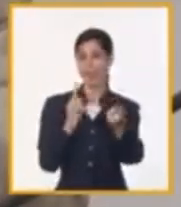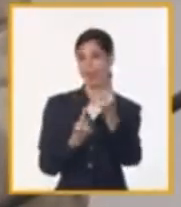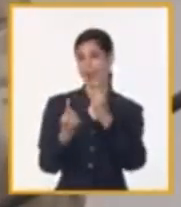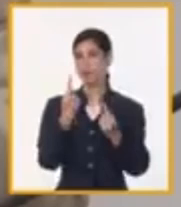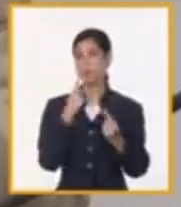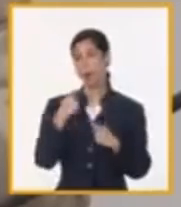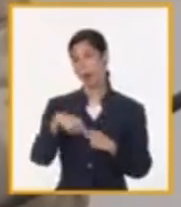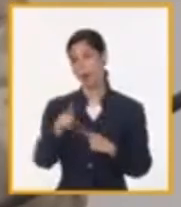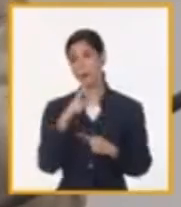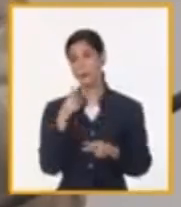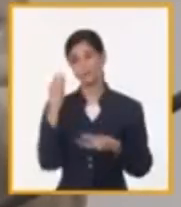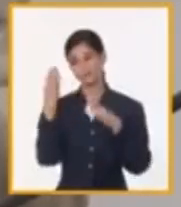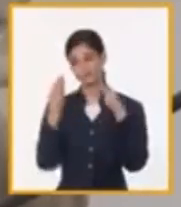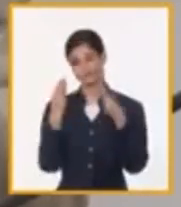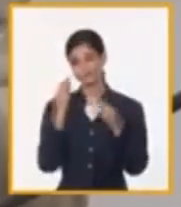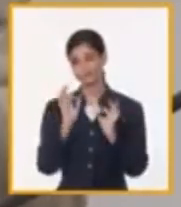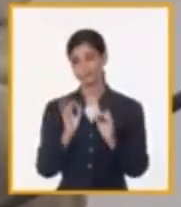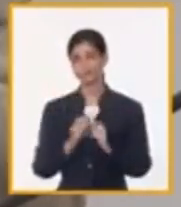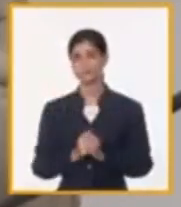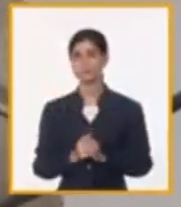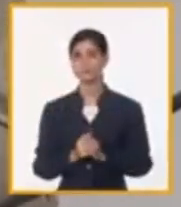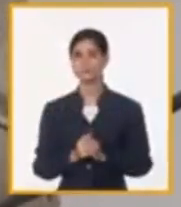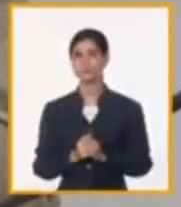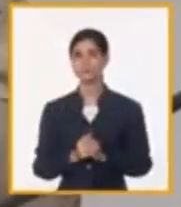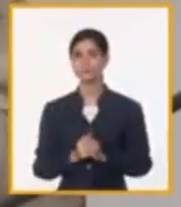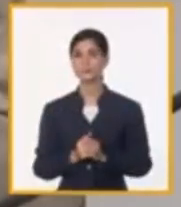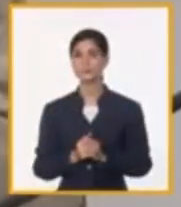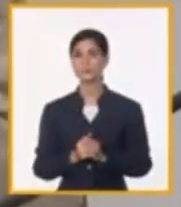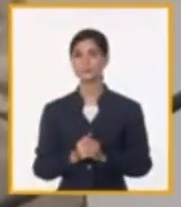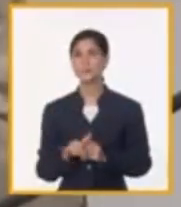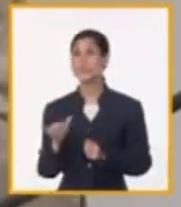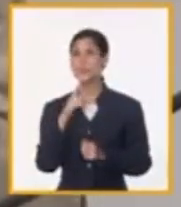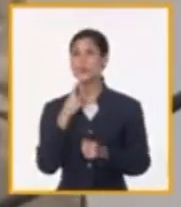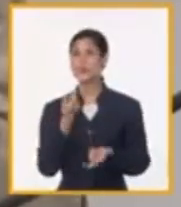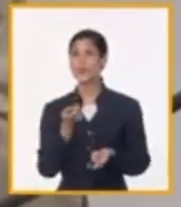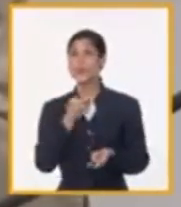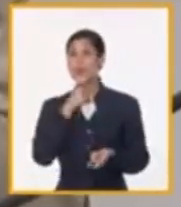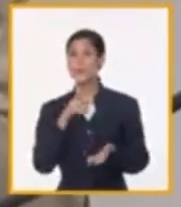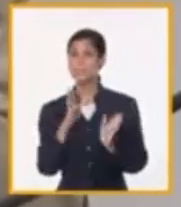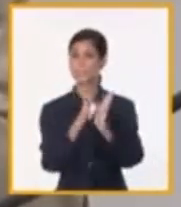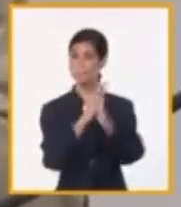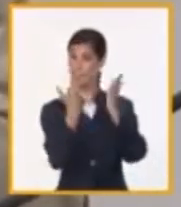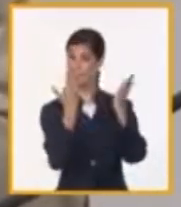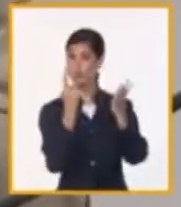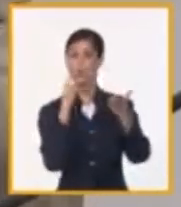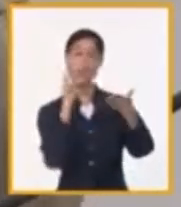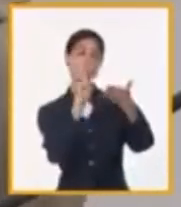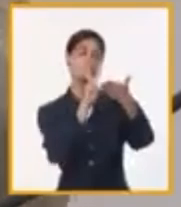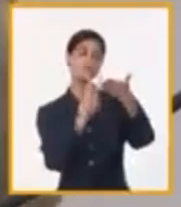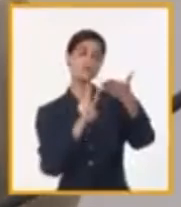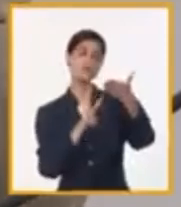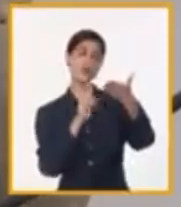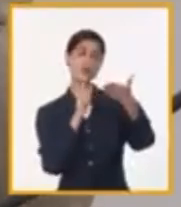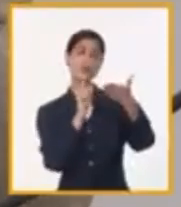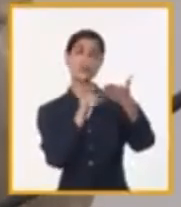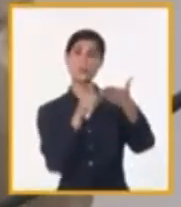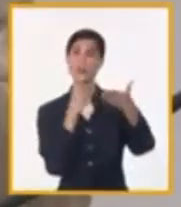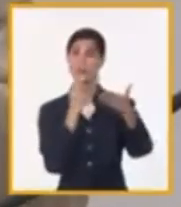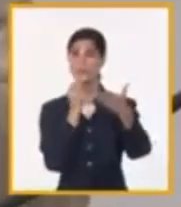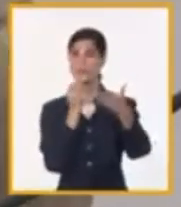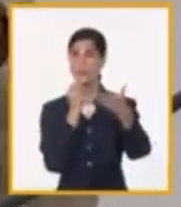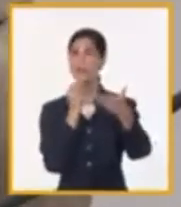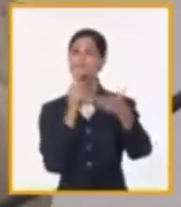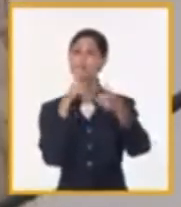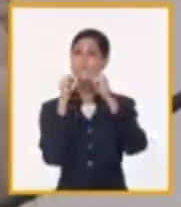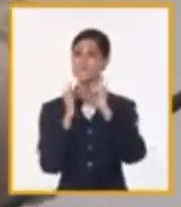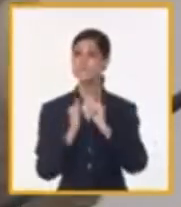no no da tiempo para eso pero si hay a veces líneas en los periódicos israelíes Bueno Este es el problema la